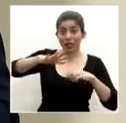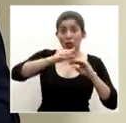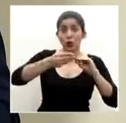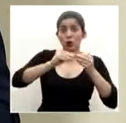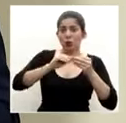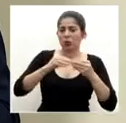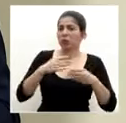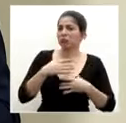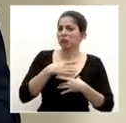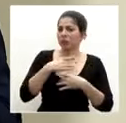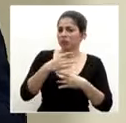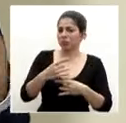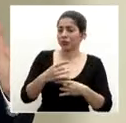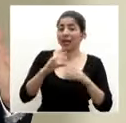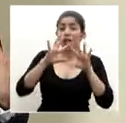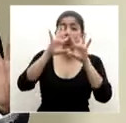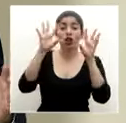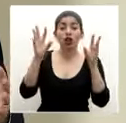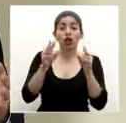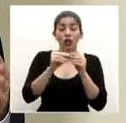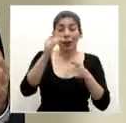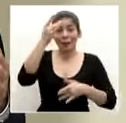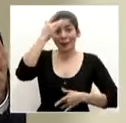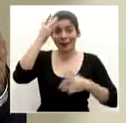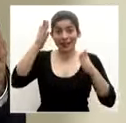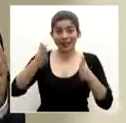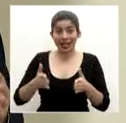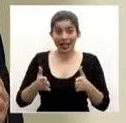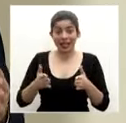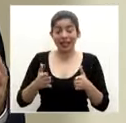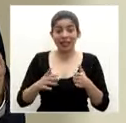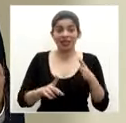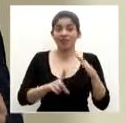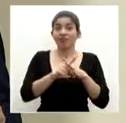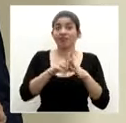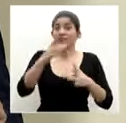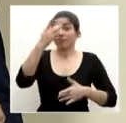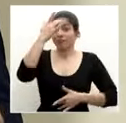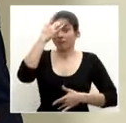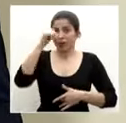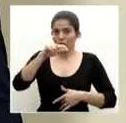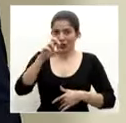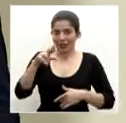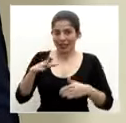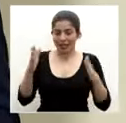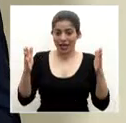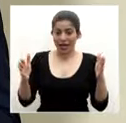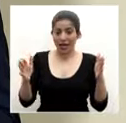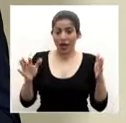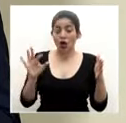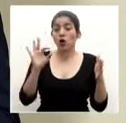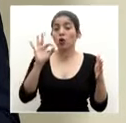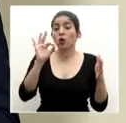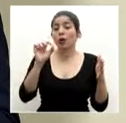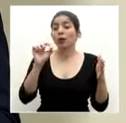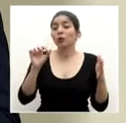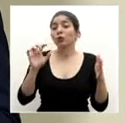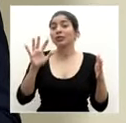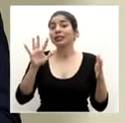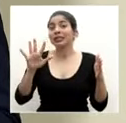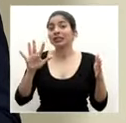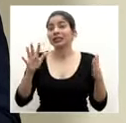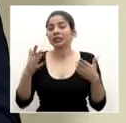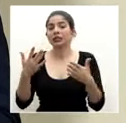son interesantes. Del total de pacientes que se diagnostican en Costa Rica, el 9.5